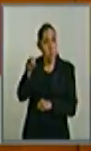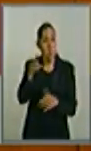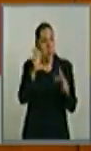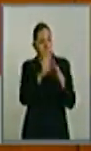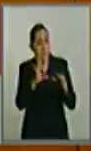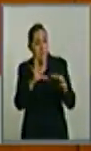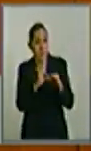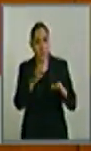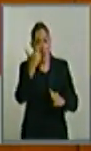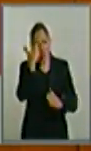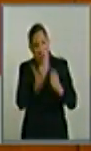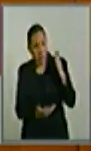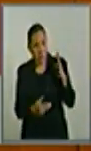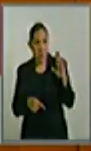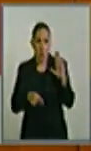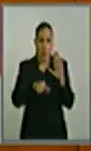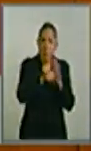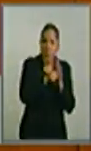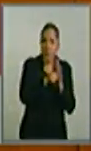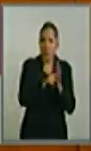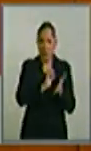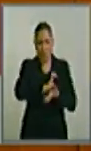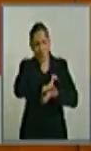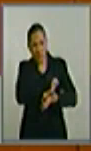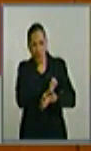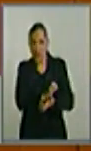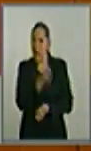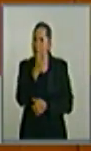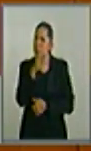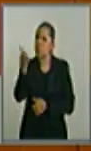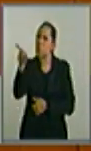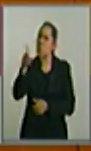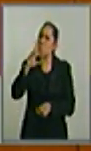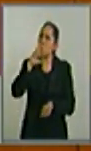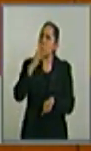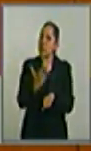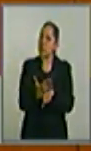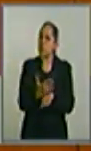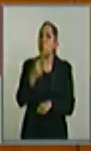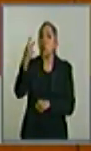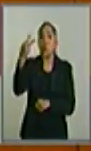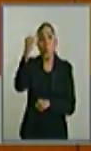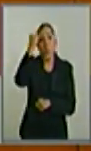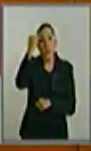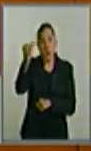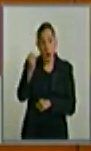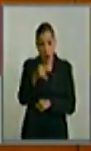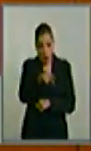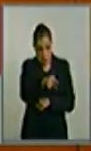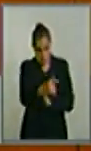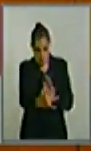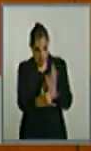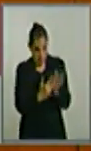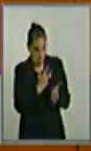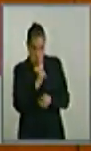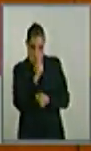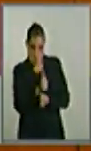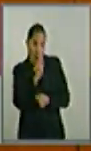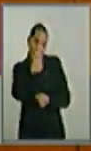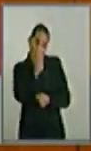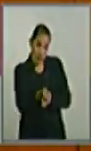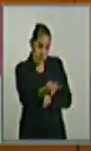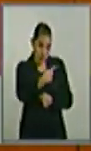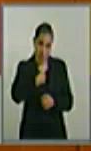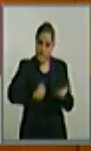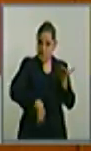posicionando en posiciones muy radicales, muy maniqueístas, si estás conmigo o estás contra mí. Este es un asunto que se tiene